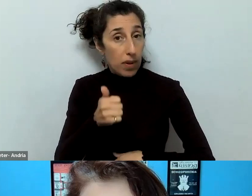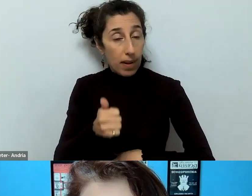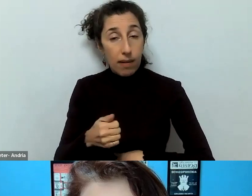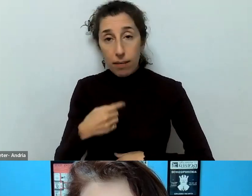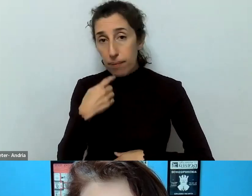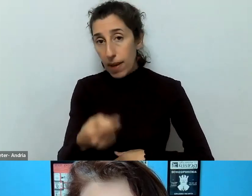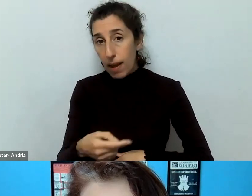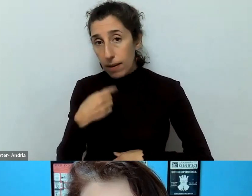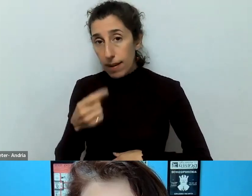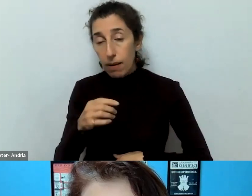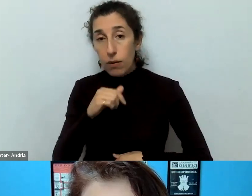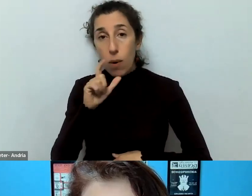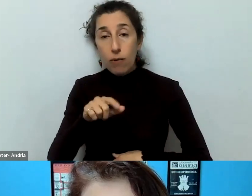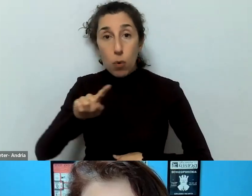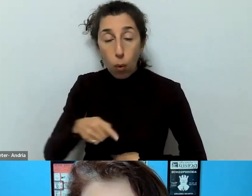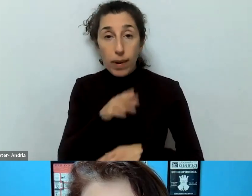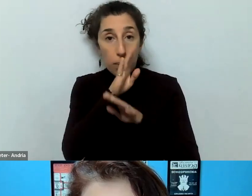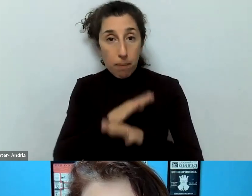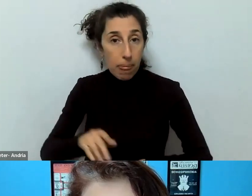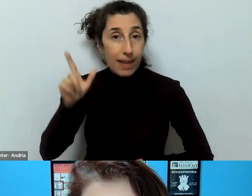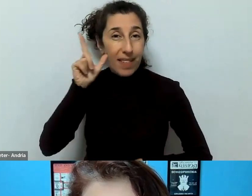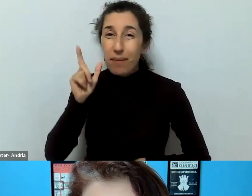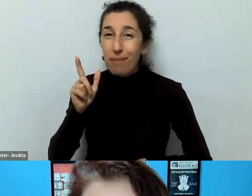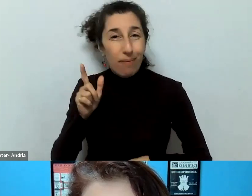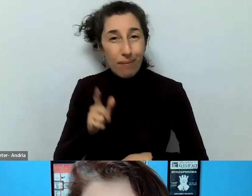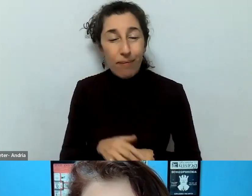Entonces, evidencia enseña,